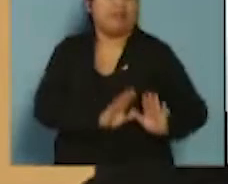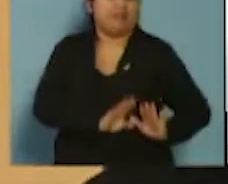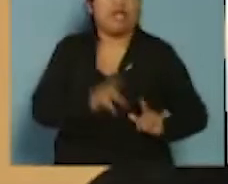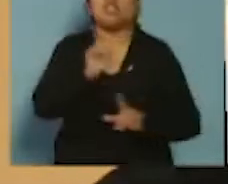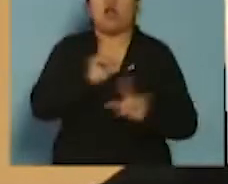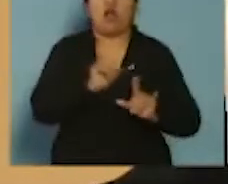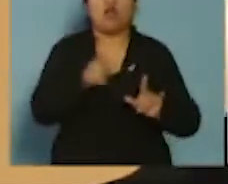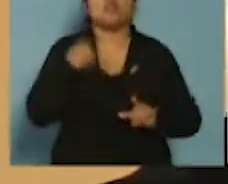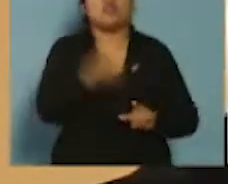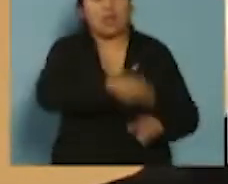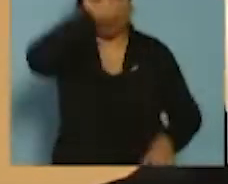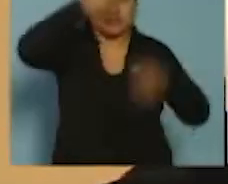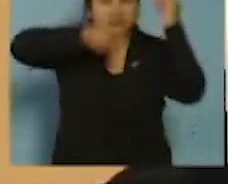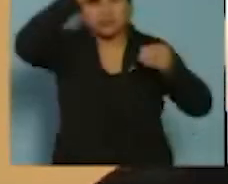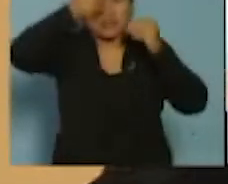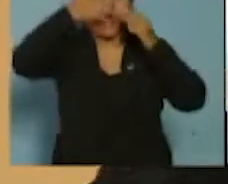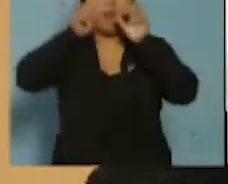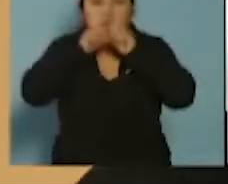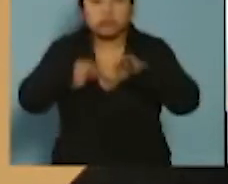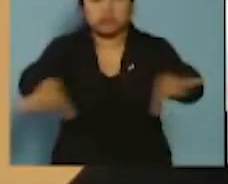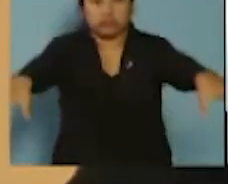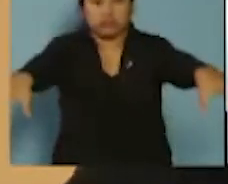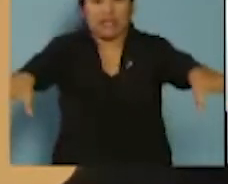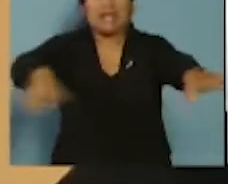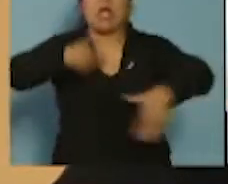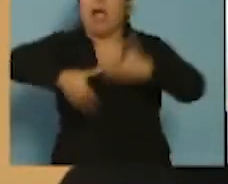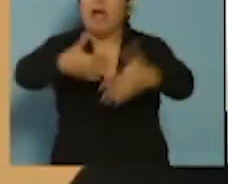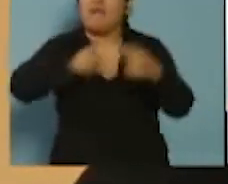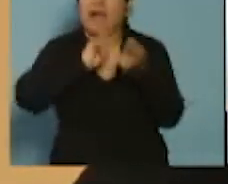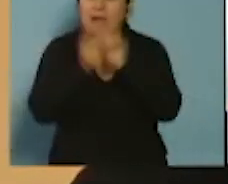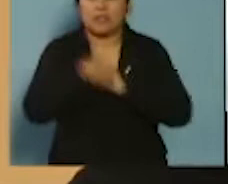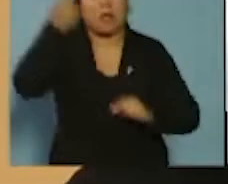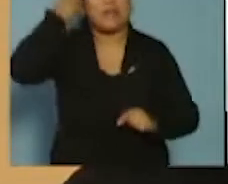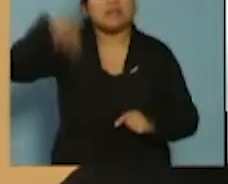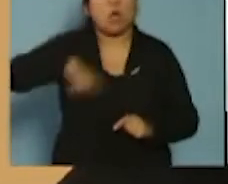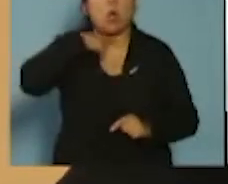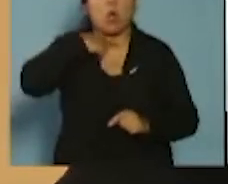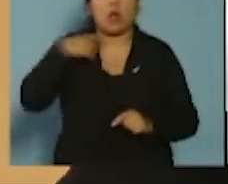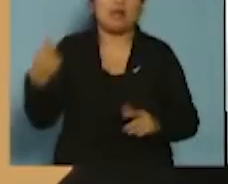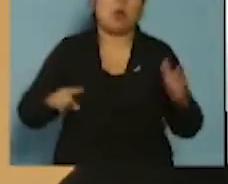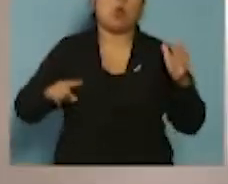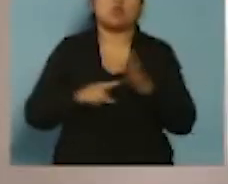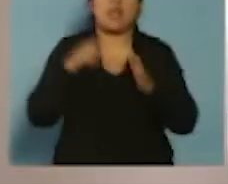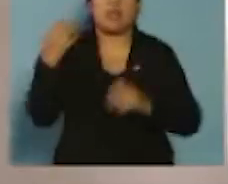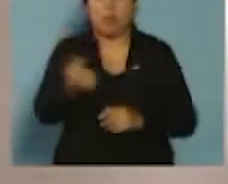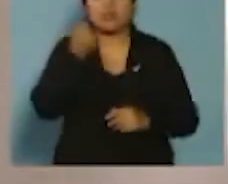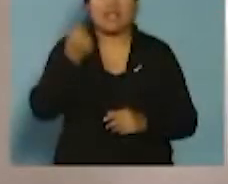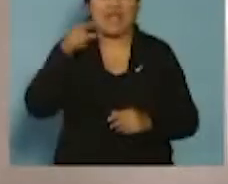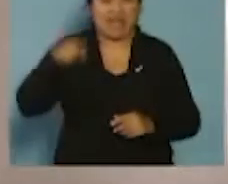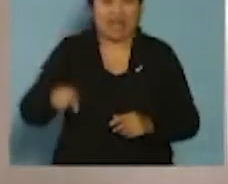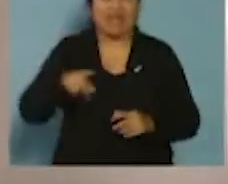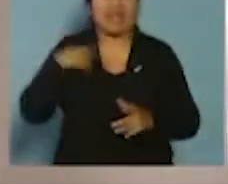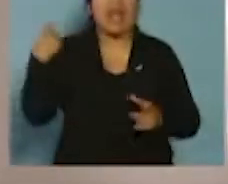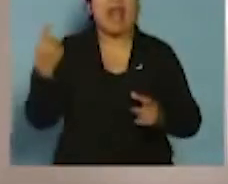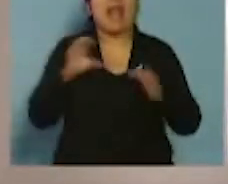jujuy es un eje es un centro de la revolución continental recargó podemos aprovechar su presencia y